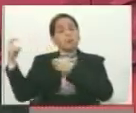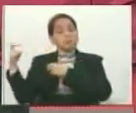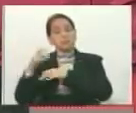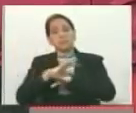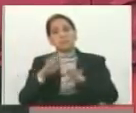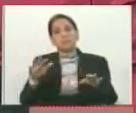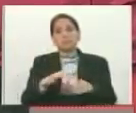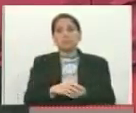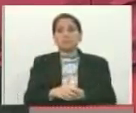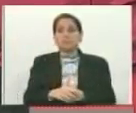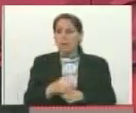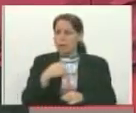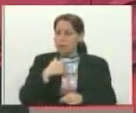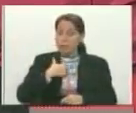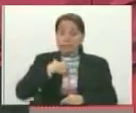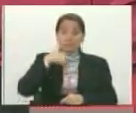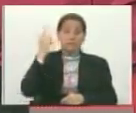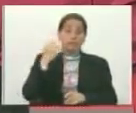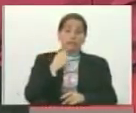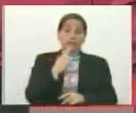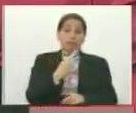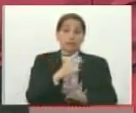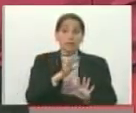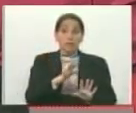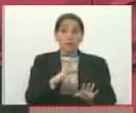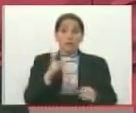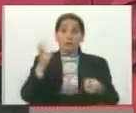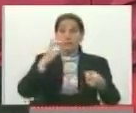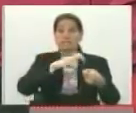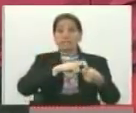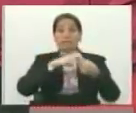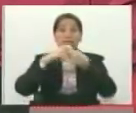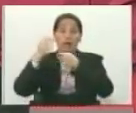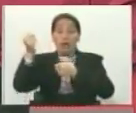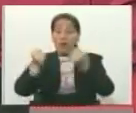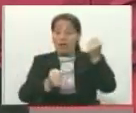a mí me da pena decirlo, pero ese carro hay que lavarlo.